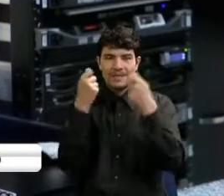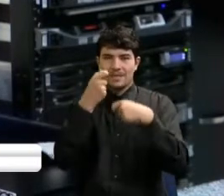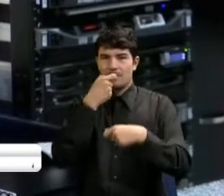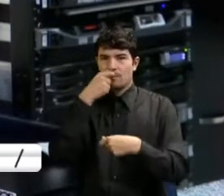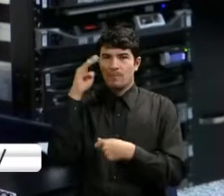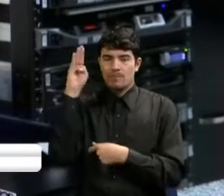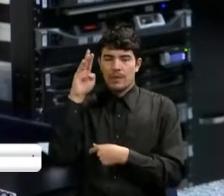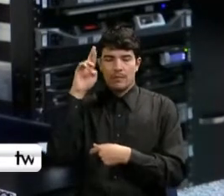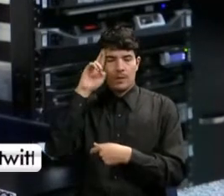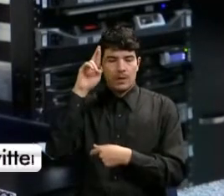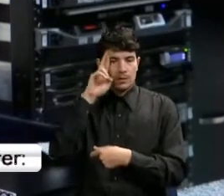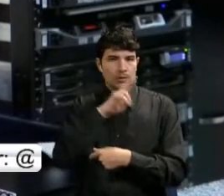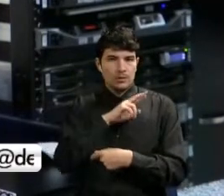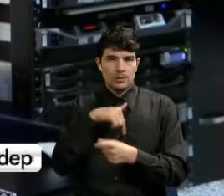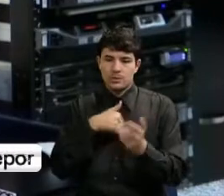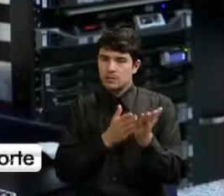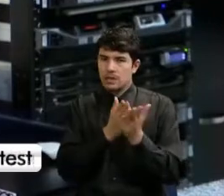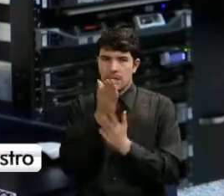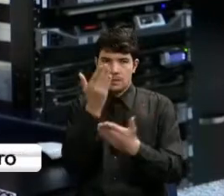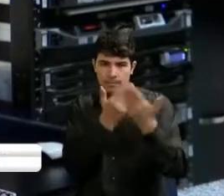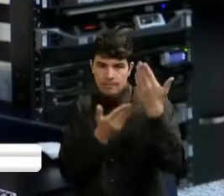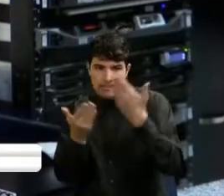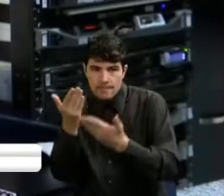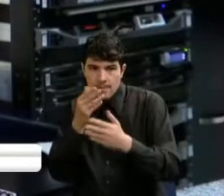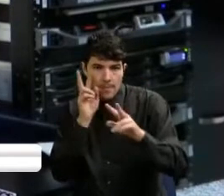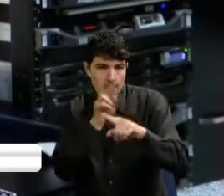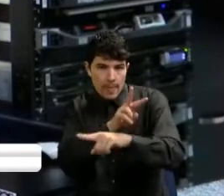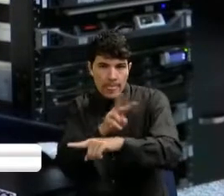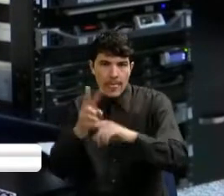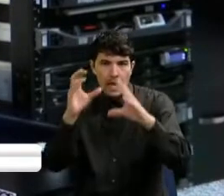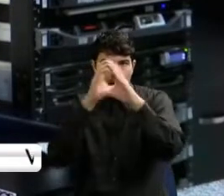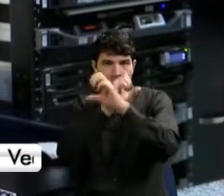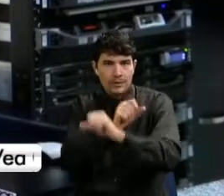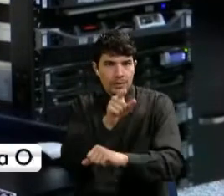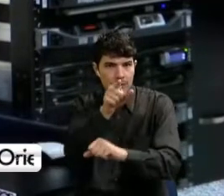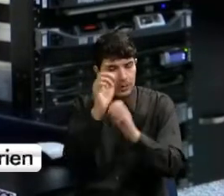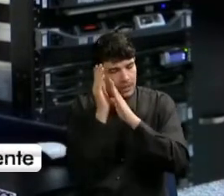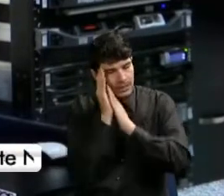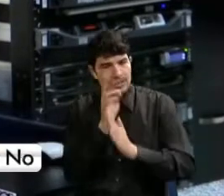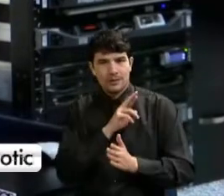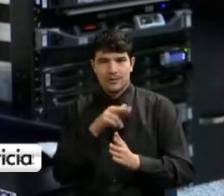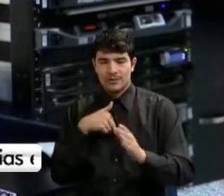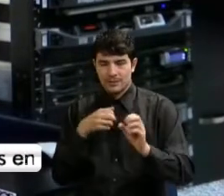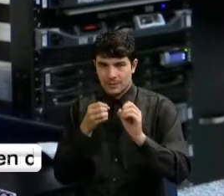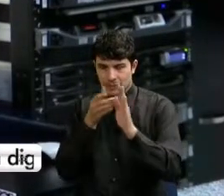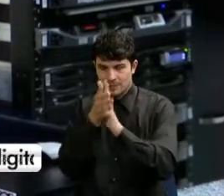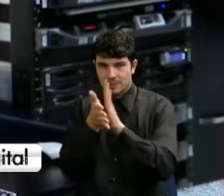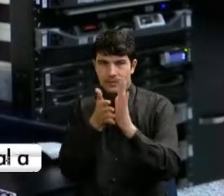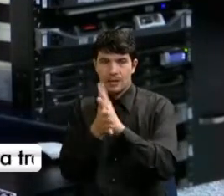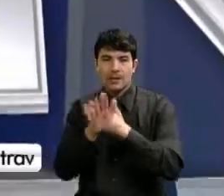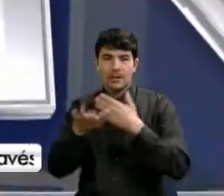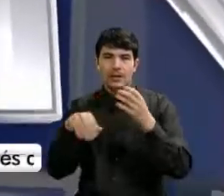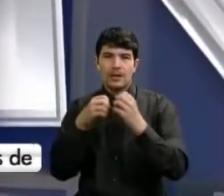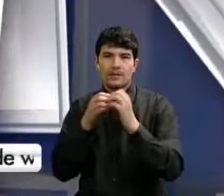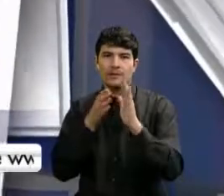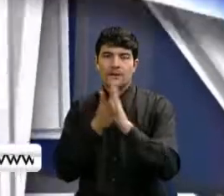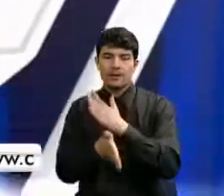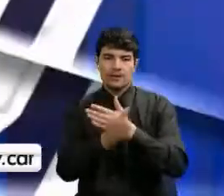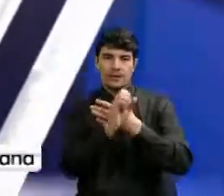patrullando horas de la noche para traer lo que acontece en el área metropolitana de Bucaramanga mientras usted descansa. Este fue un informe para Oriente Noticias de Yair Lagos.